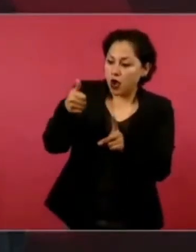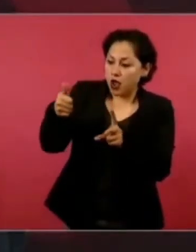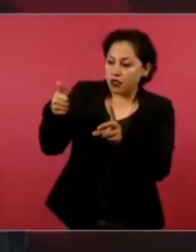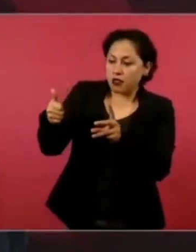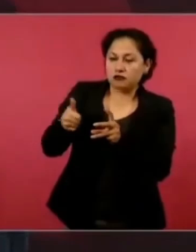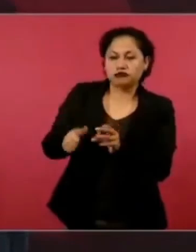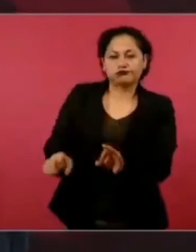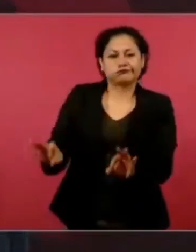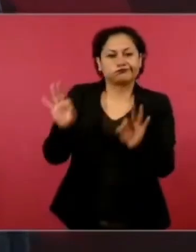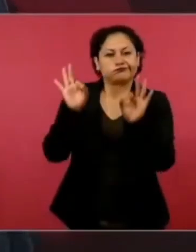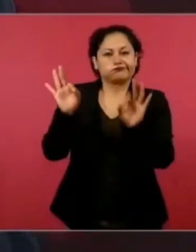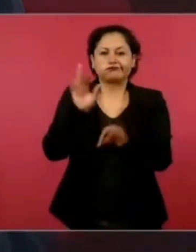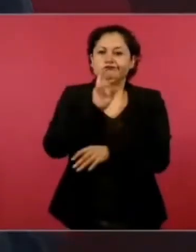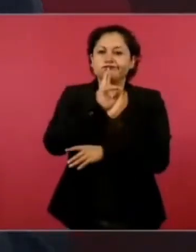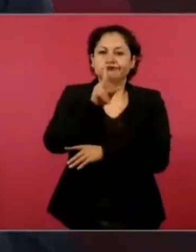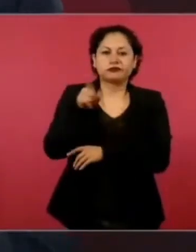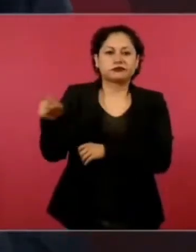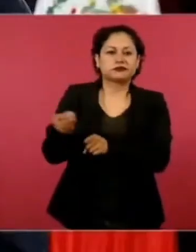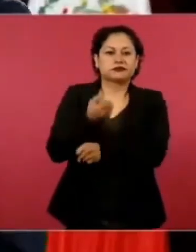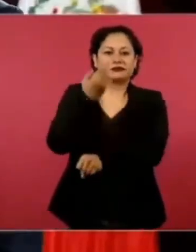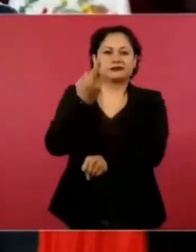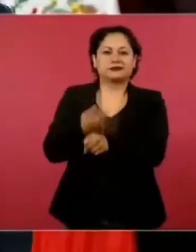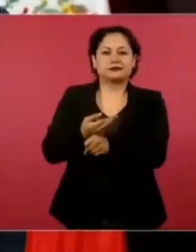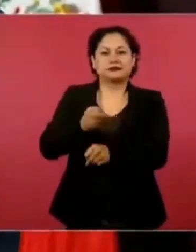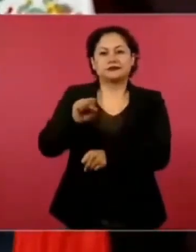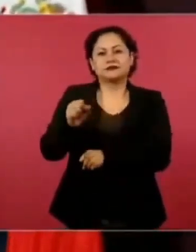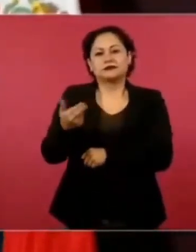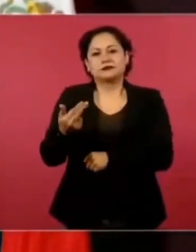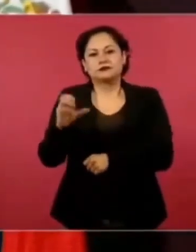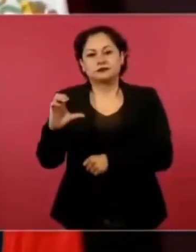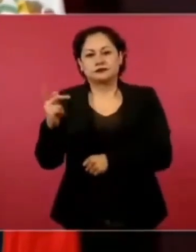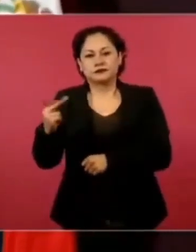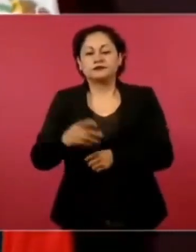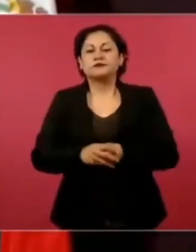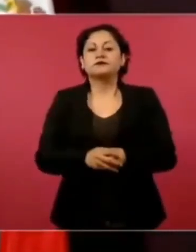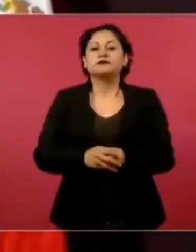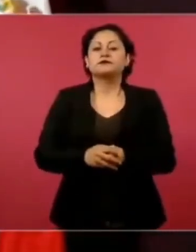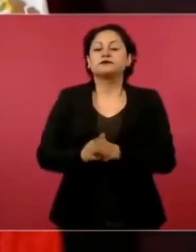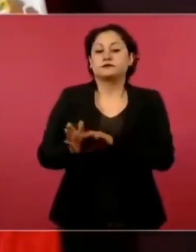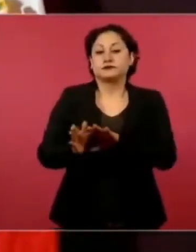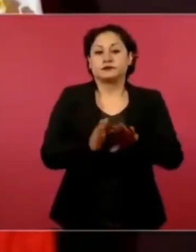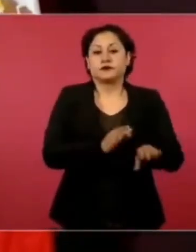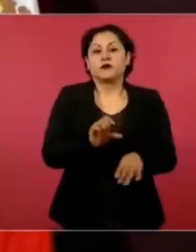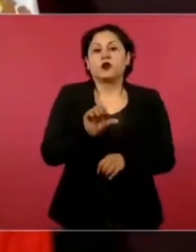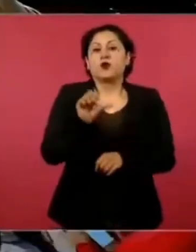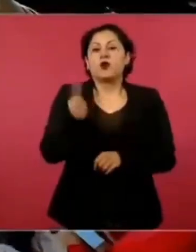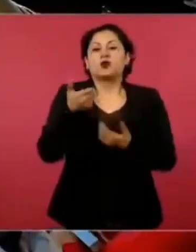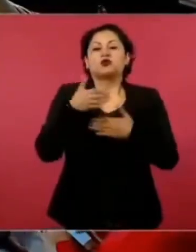el equipo de Hacienda. Acerca de las utilidades del Banco de México,